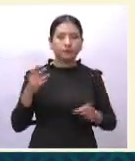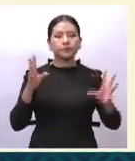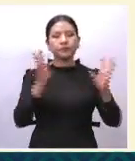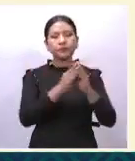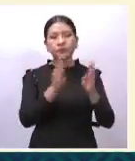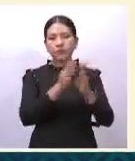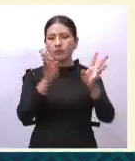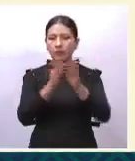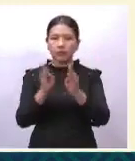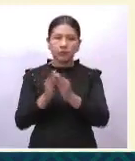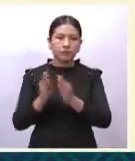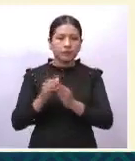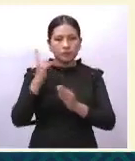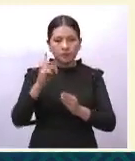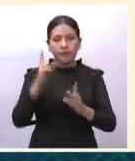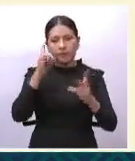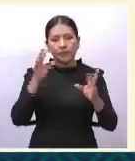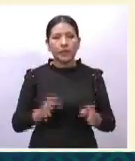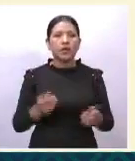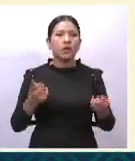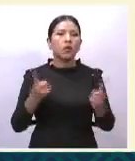determinar la convocatoria.